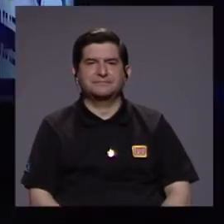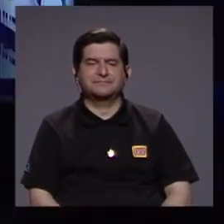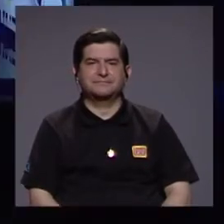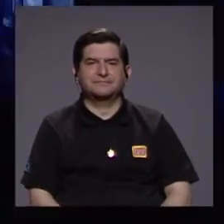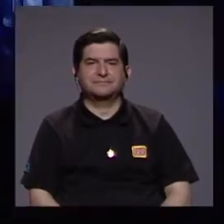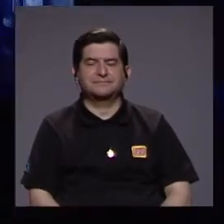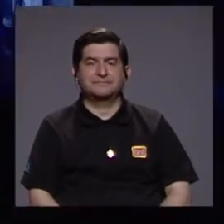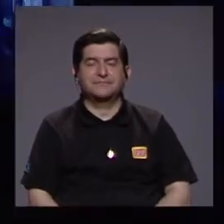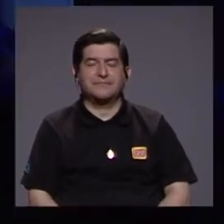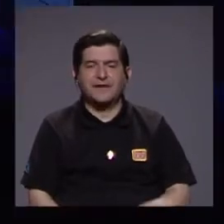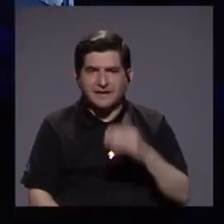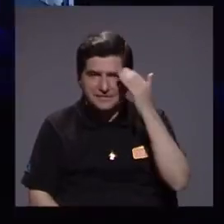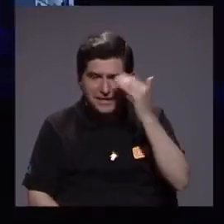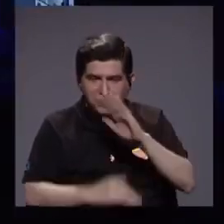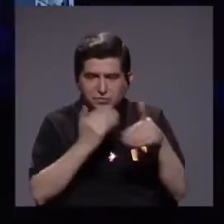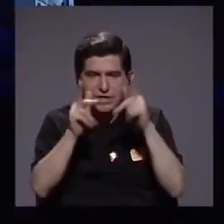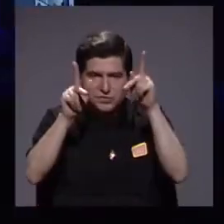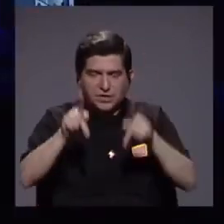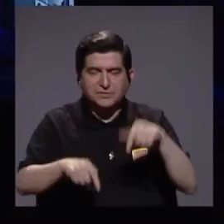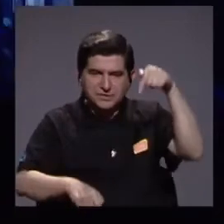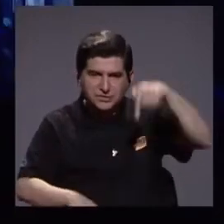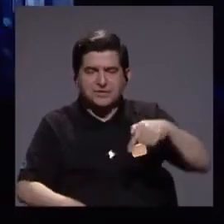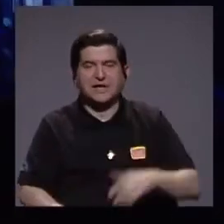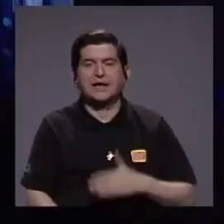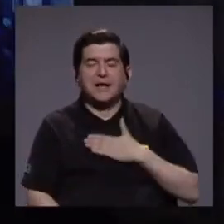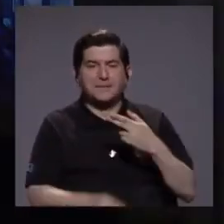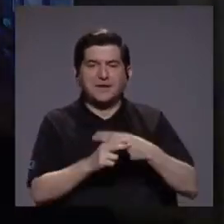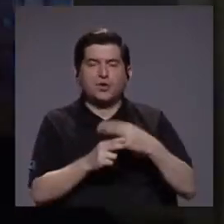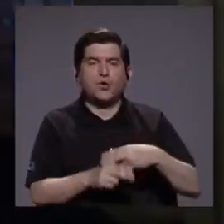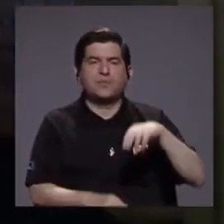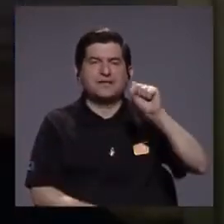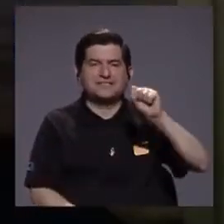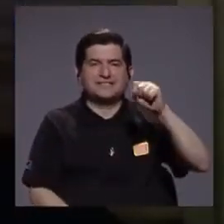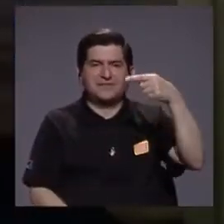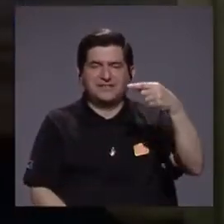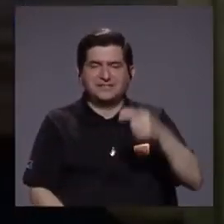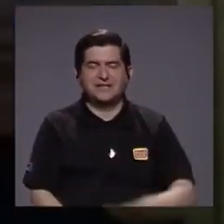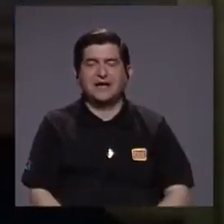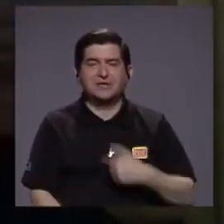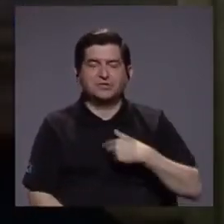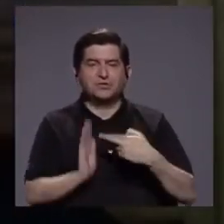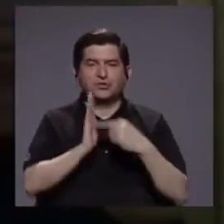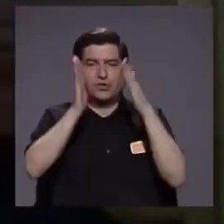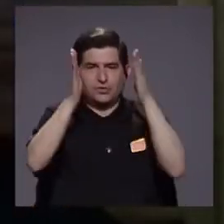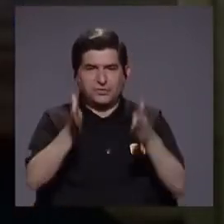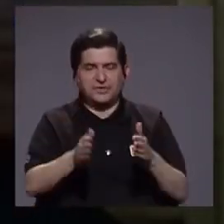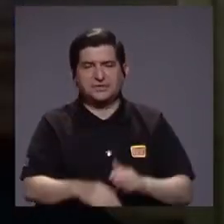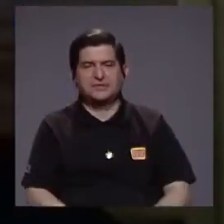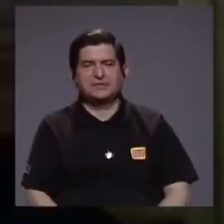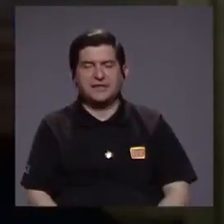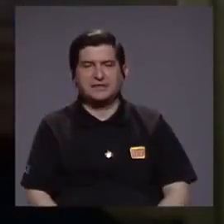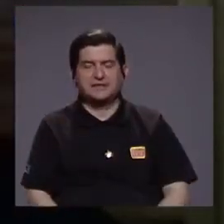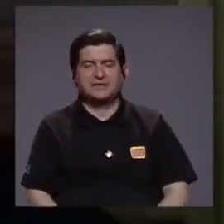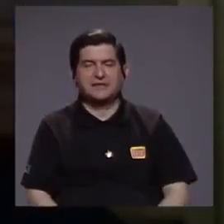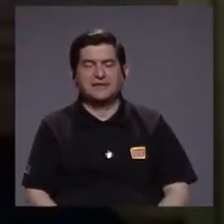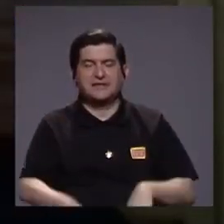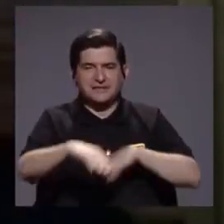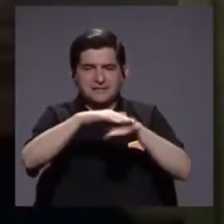Muy buenas a todas las personas que están acá presentes. Mi nombre es Sebastián Gómez y vengo en representación del recinto de